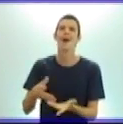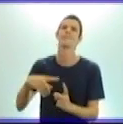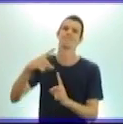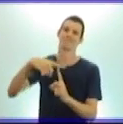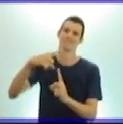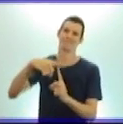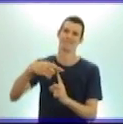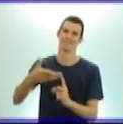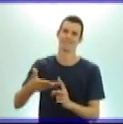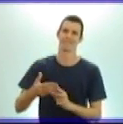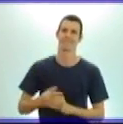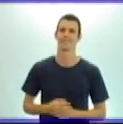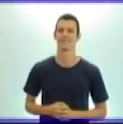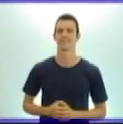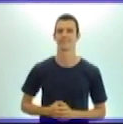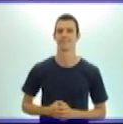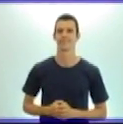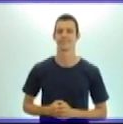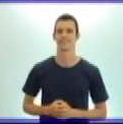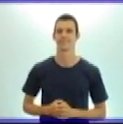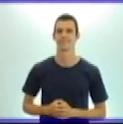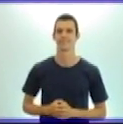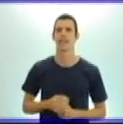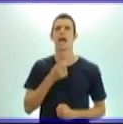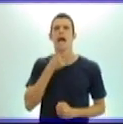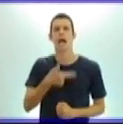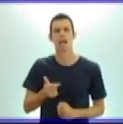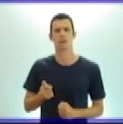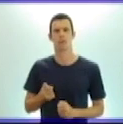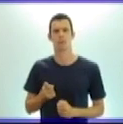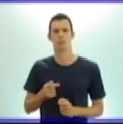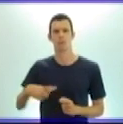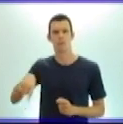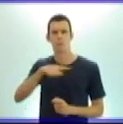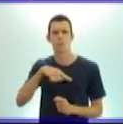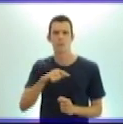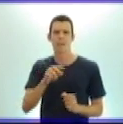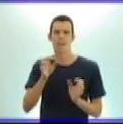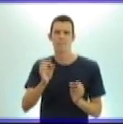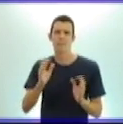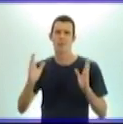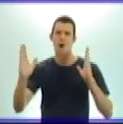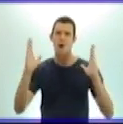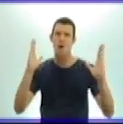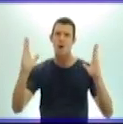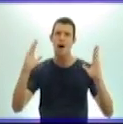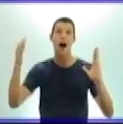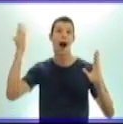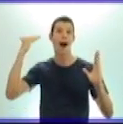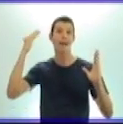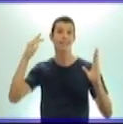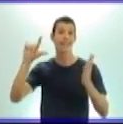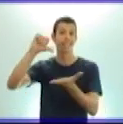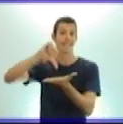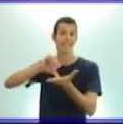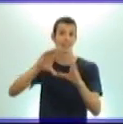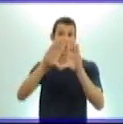ubicar otros lugares de la provincia de Las Villas, entre